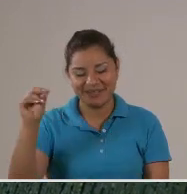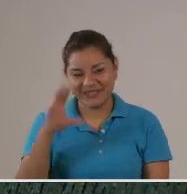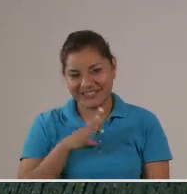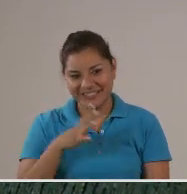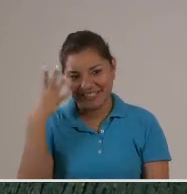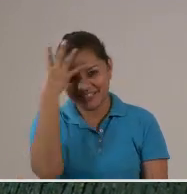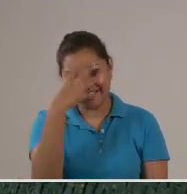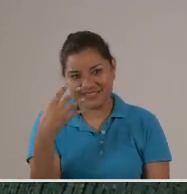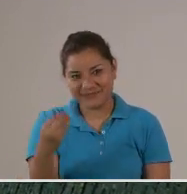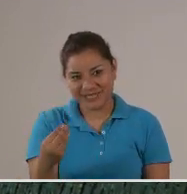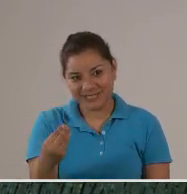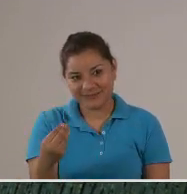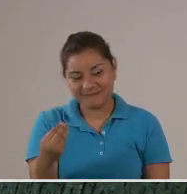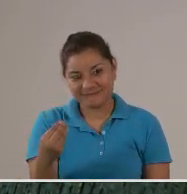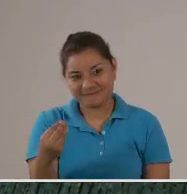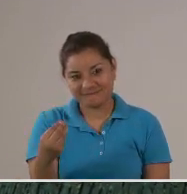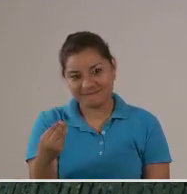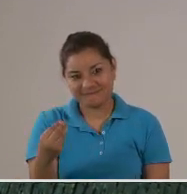espíritu